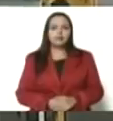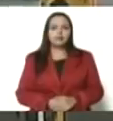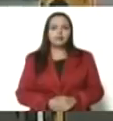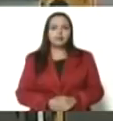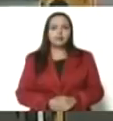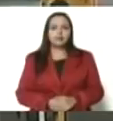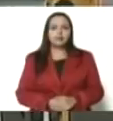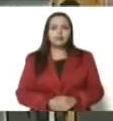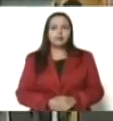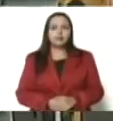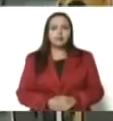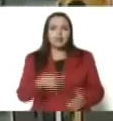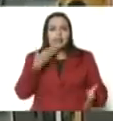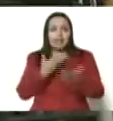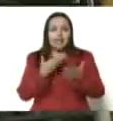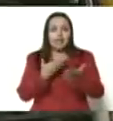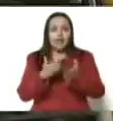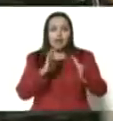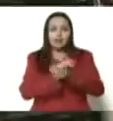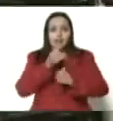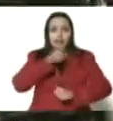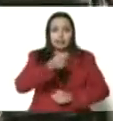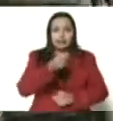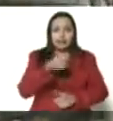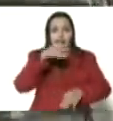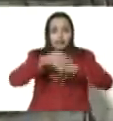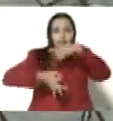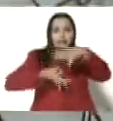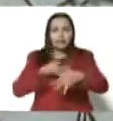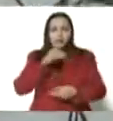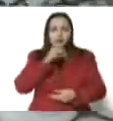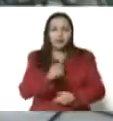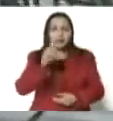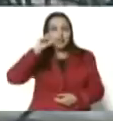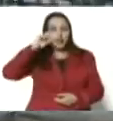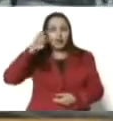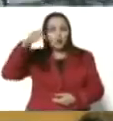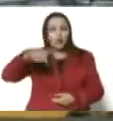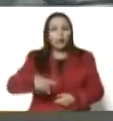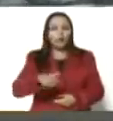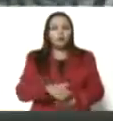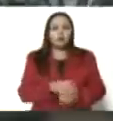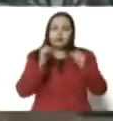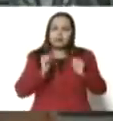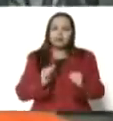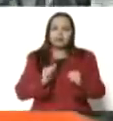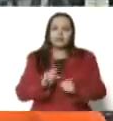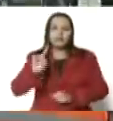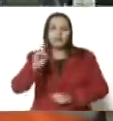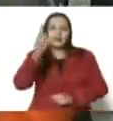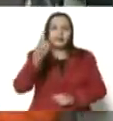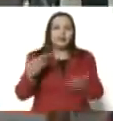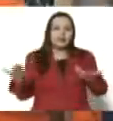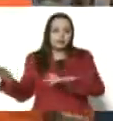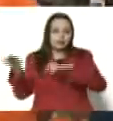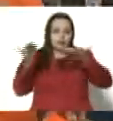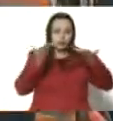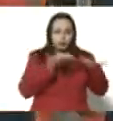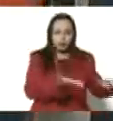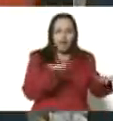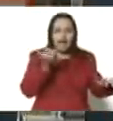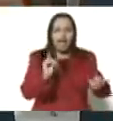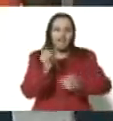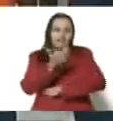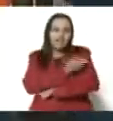Y agradecemos a nuestra compañera Javiegni Chirinos por esta información, recordando que hoy se concreta el primer arribo del cargamento